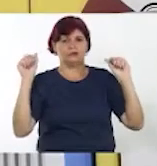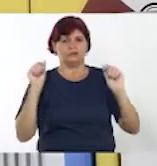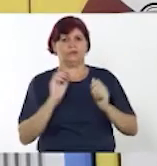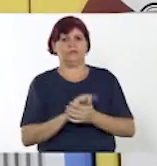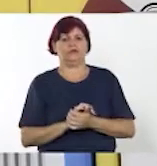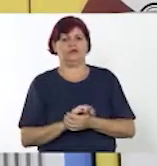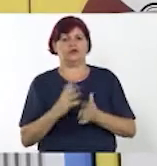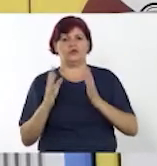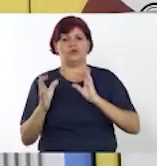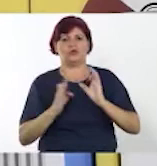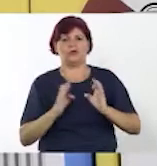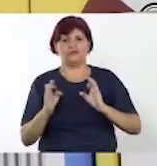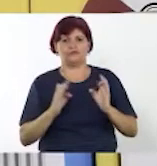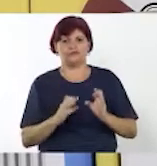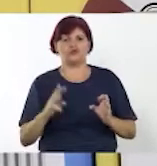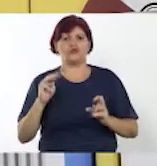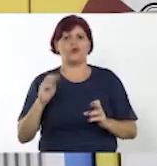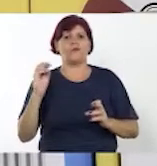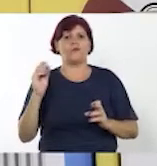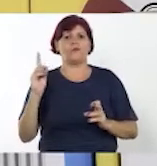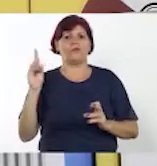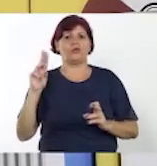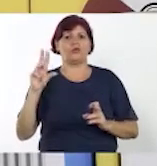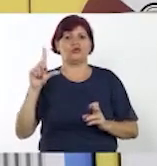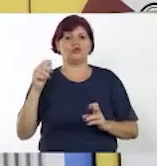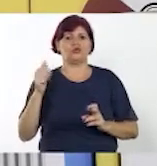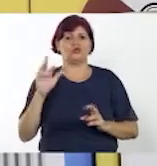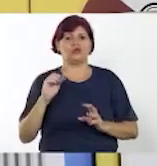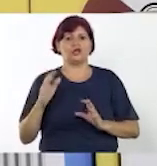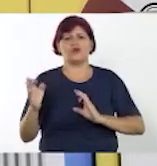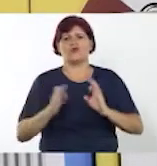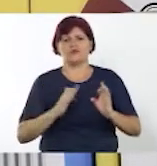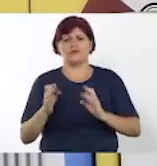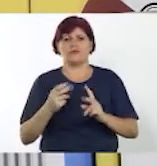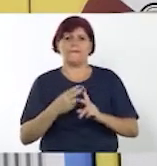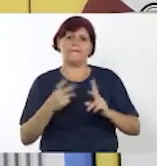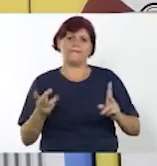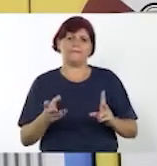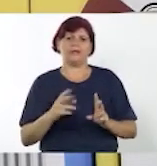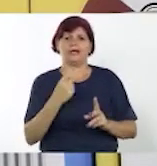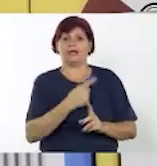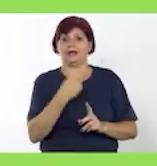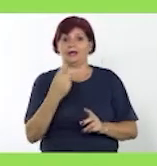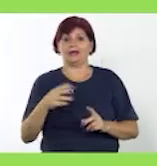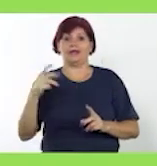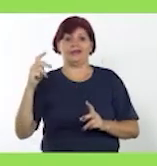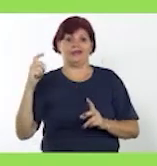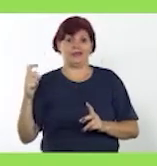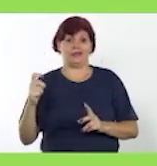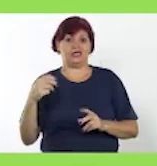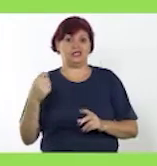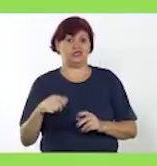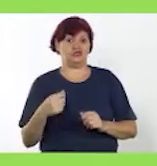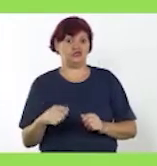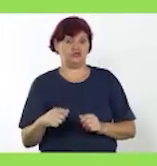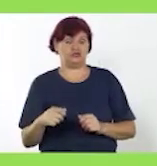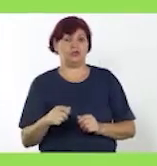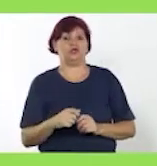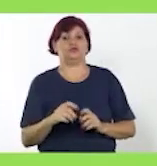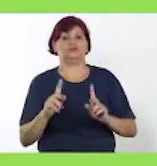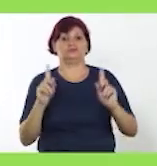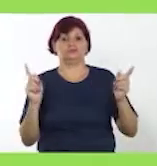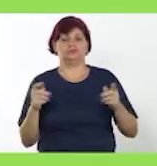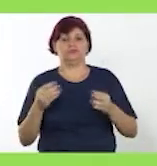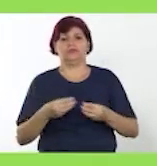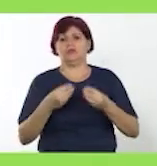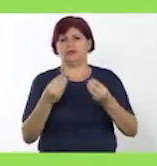Pasando ya a la temática en cuestión, una función modular es una función para la cual a cada x